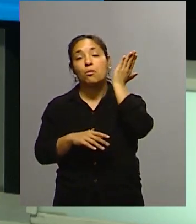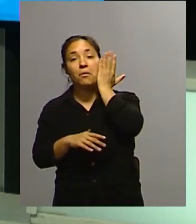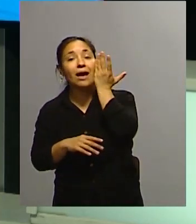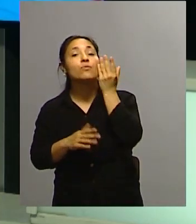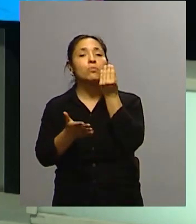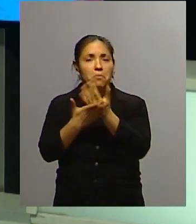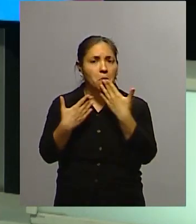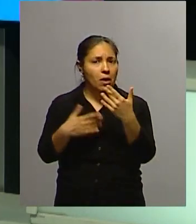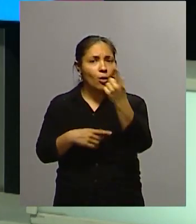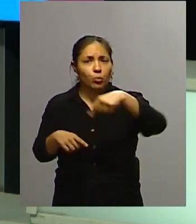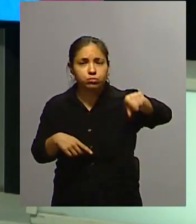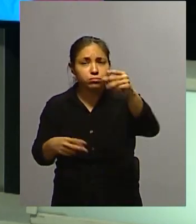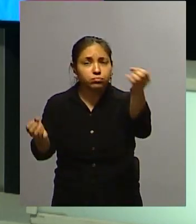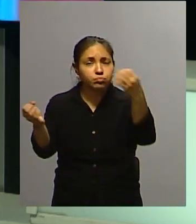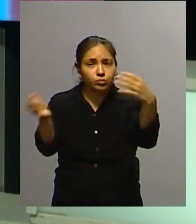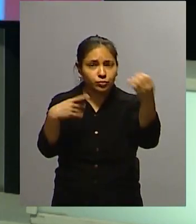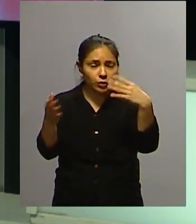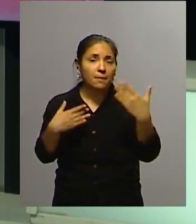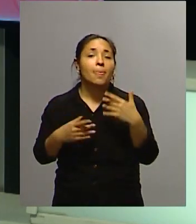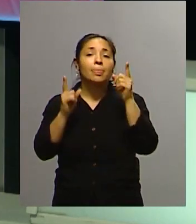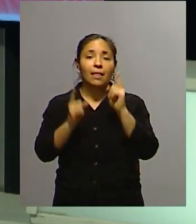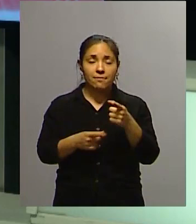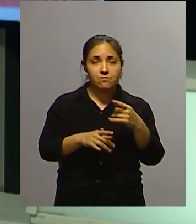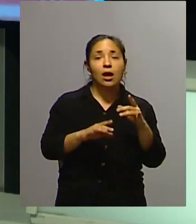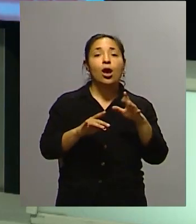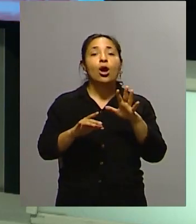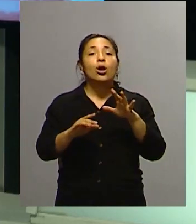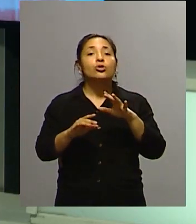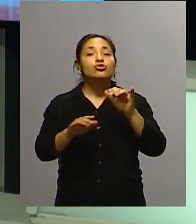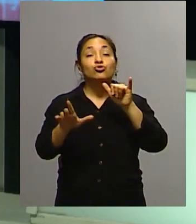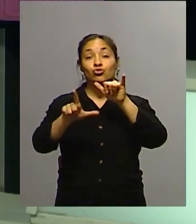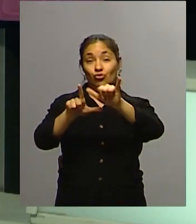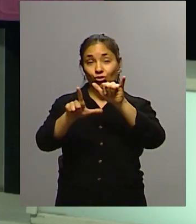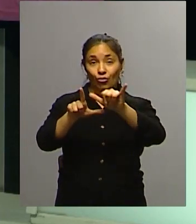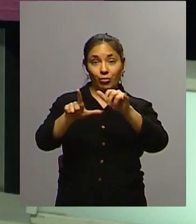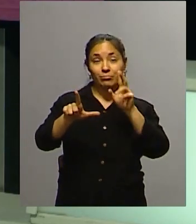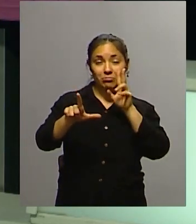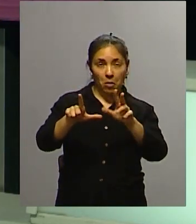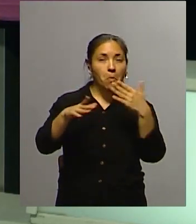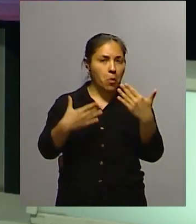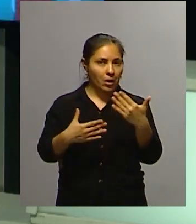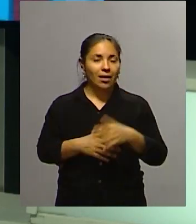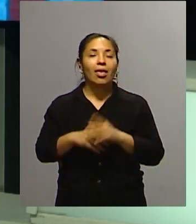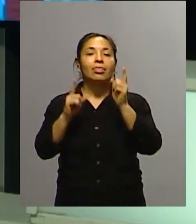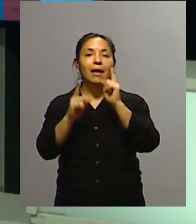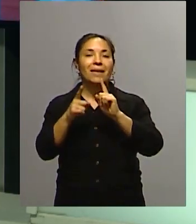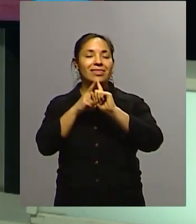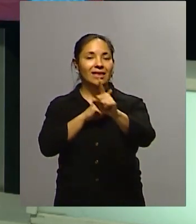Facebook, y que nos puede volver a ver a través de nuestro canal de YouTube. También ya estamos habilitados en el streaming, si quieren